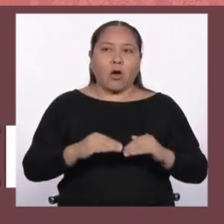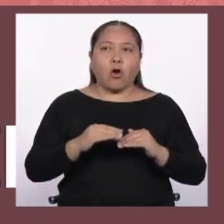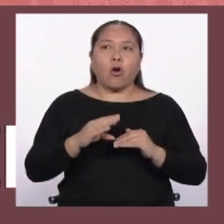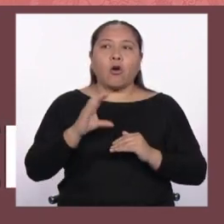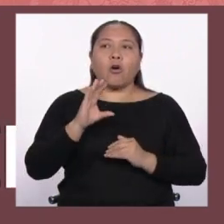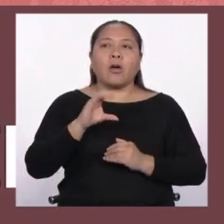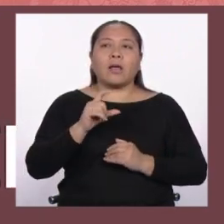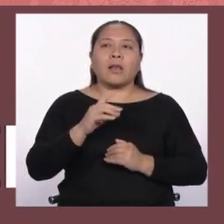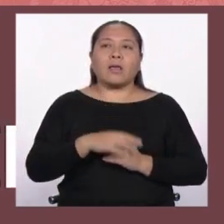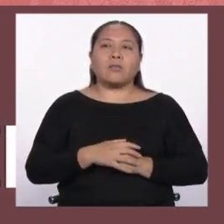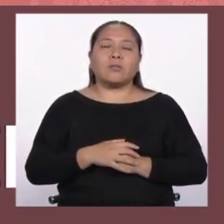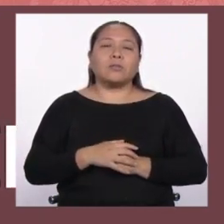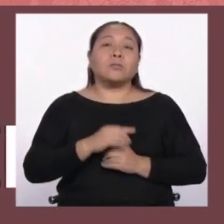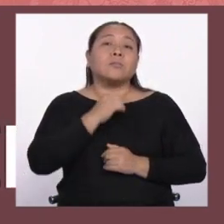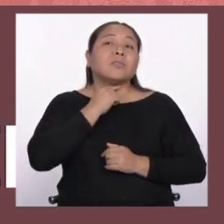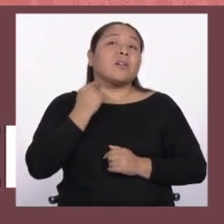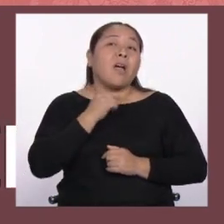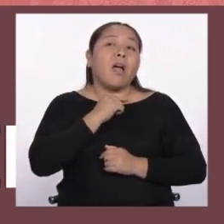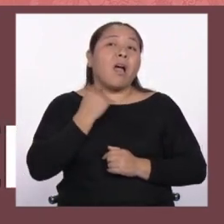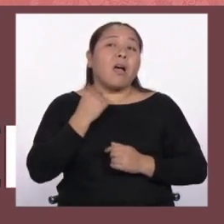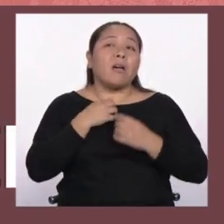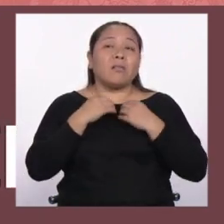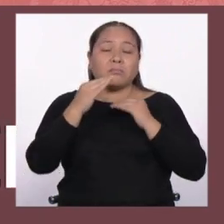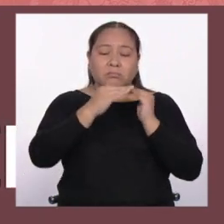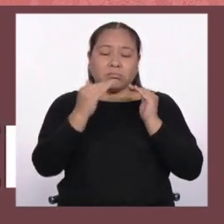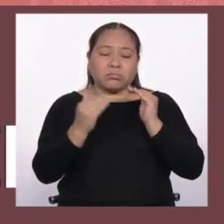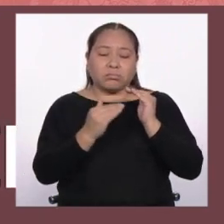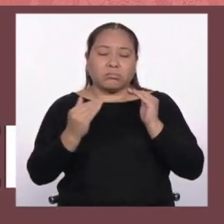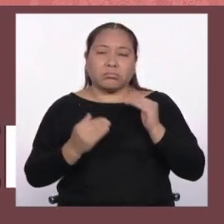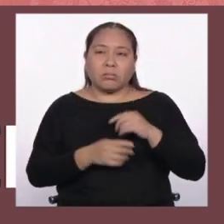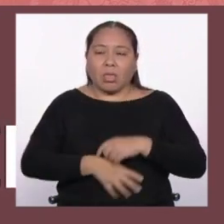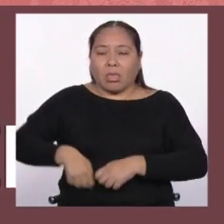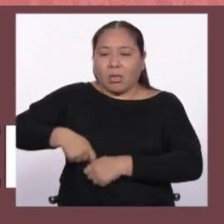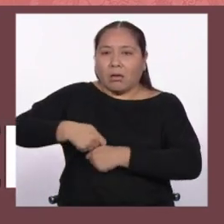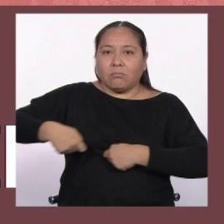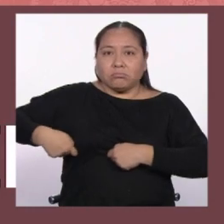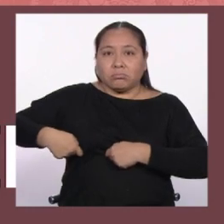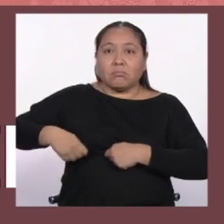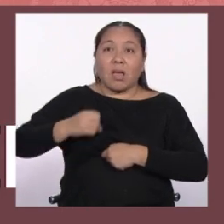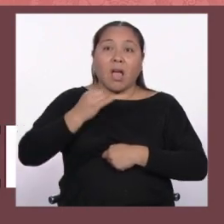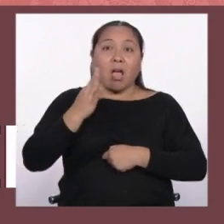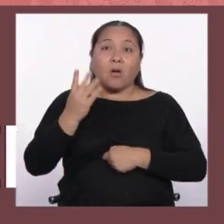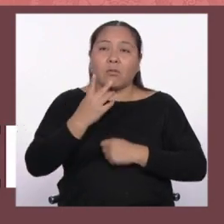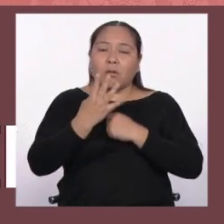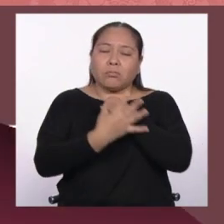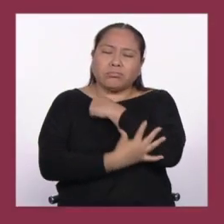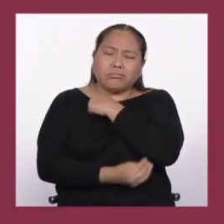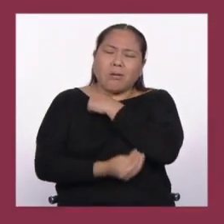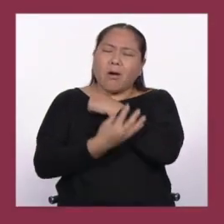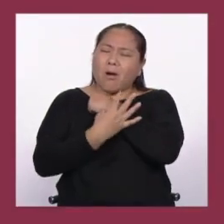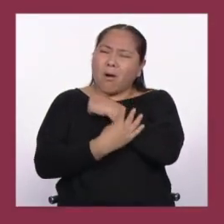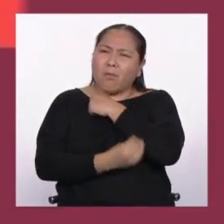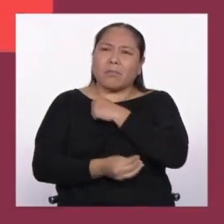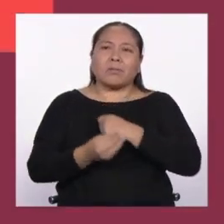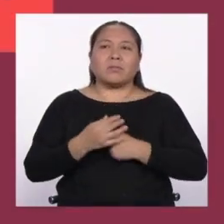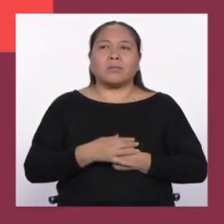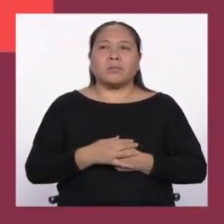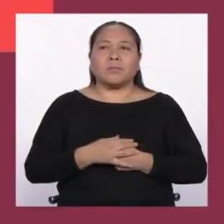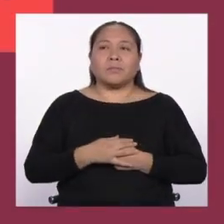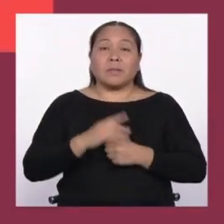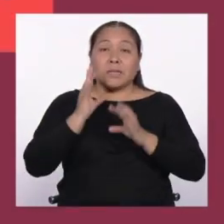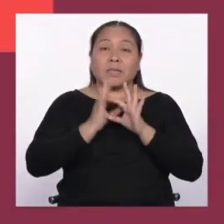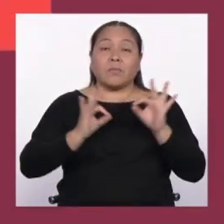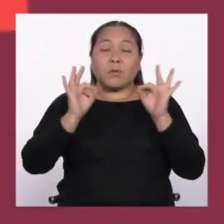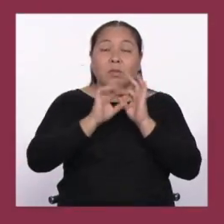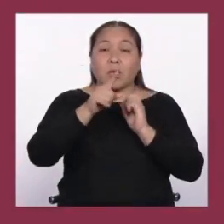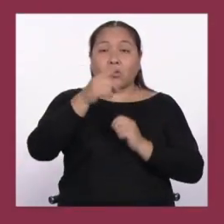conformado por párrocos, curas y frailes que vivían de forma modesta e incluso algunos eran muy pobres. Es importante